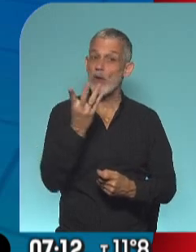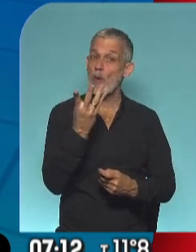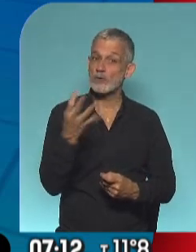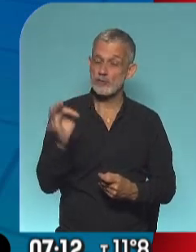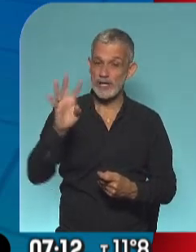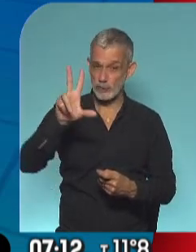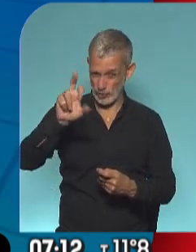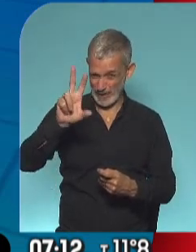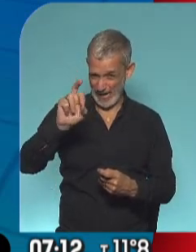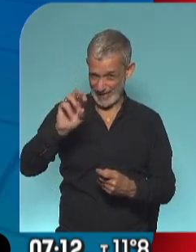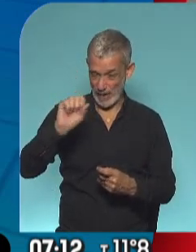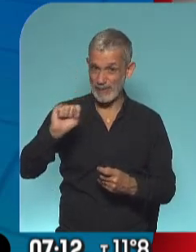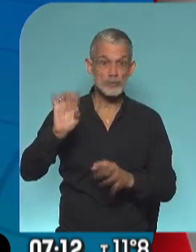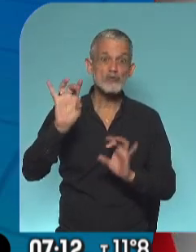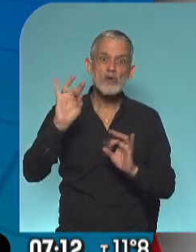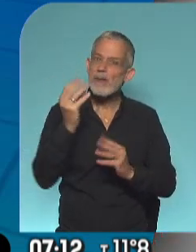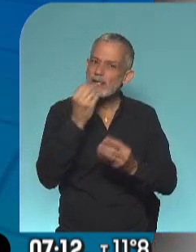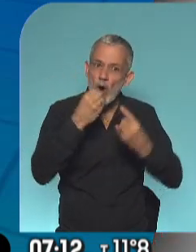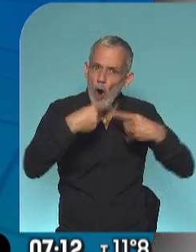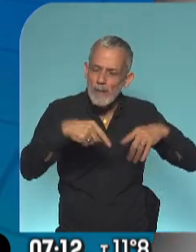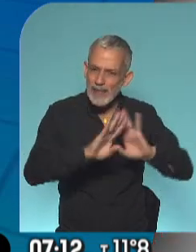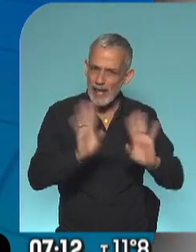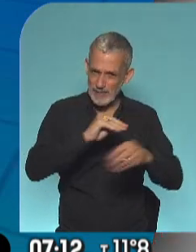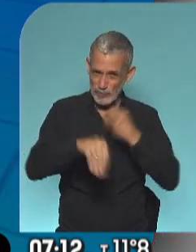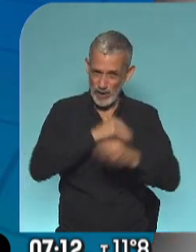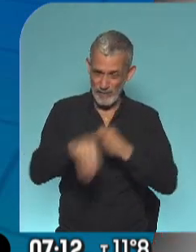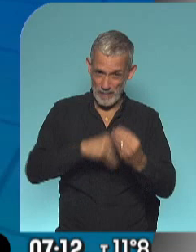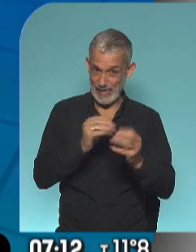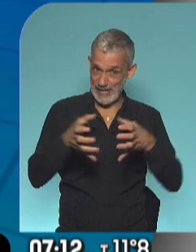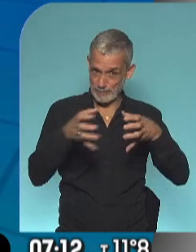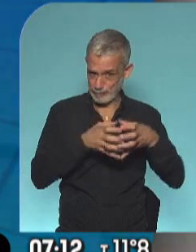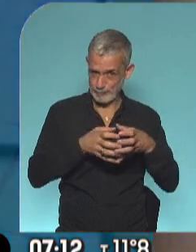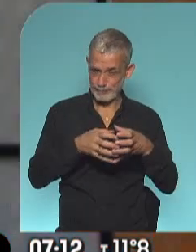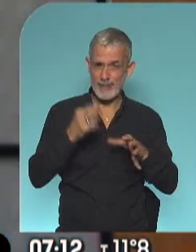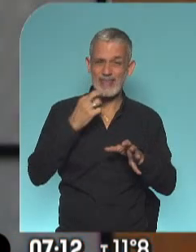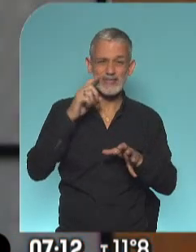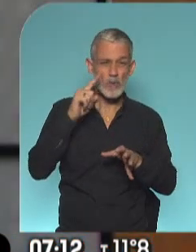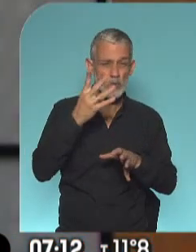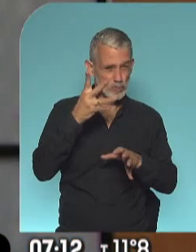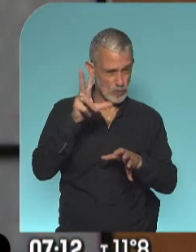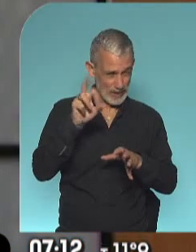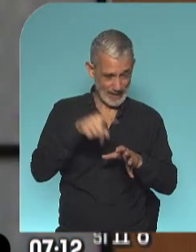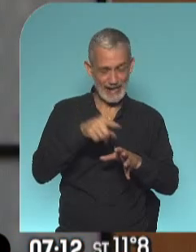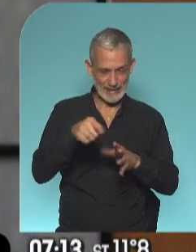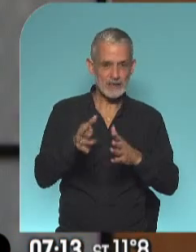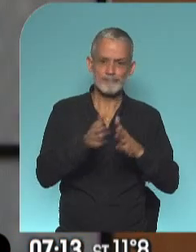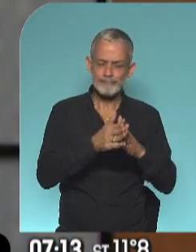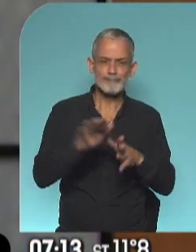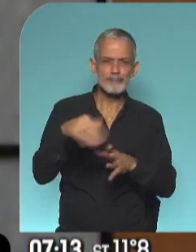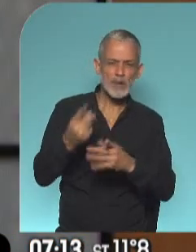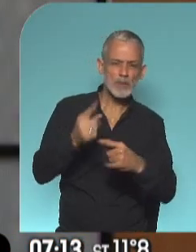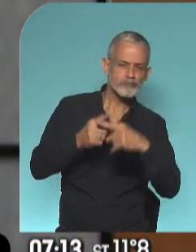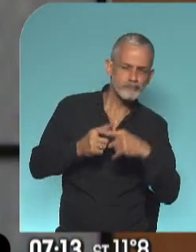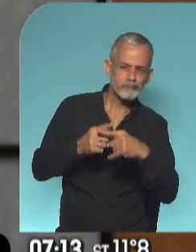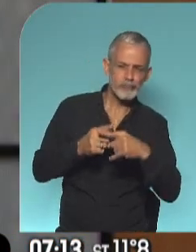19.430 pesos. Solo alimentos en una familia y tengamos en cuenta que después esto es lo que se mide para